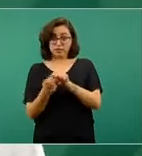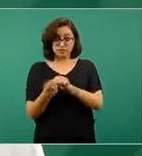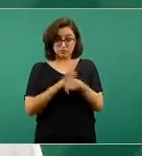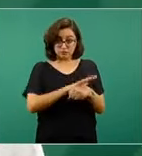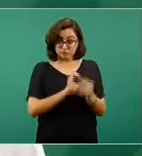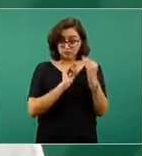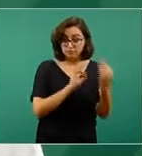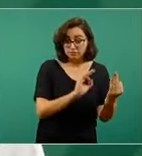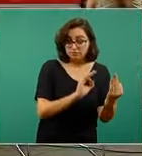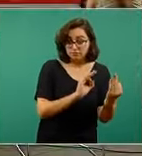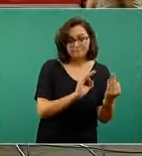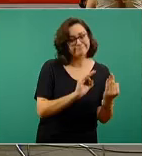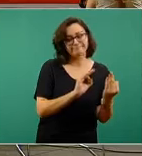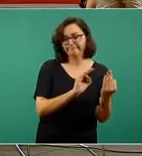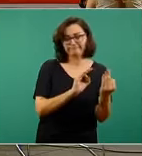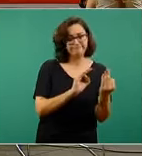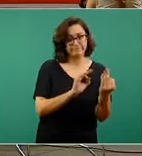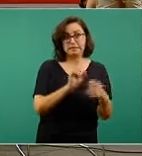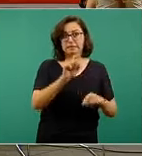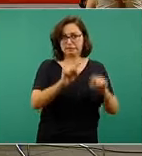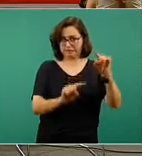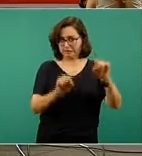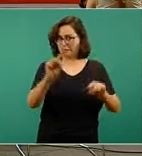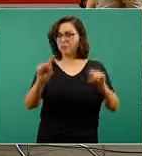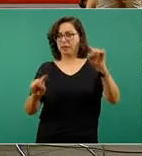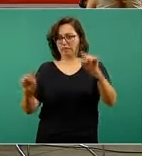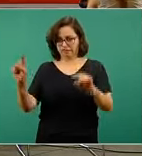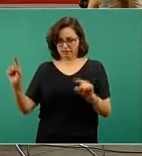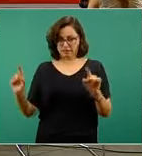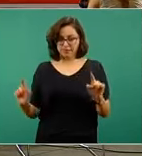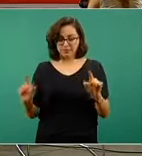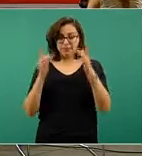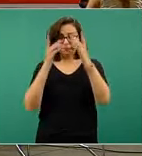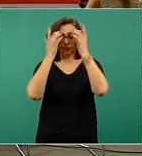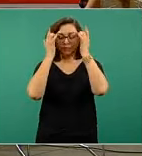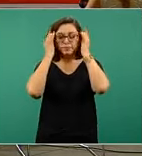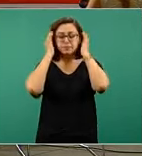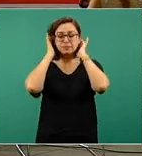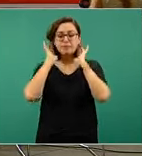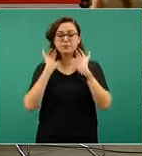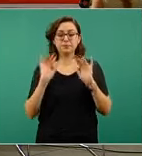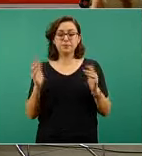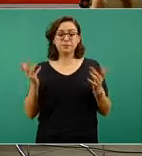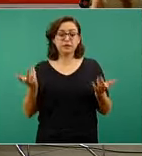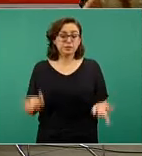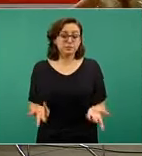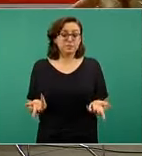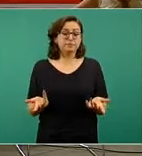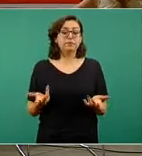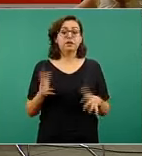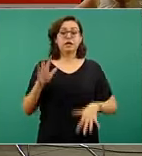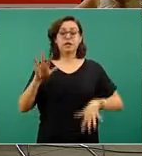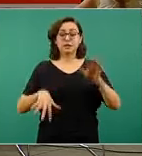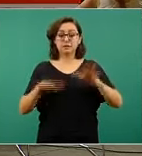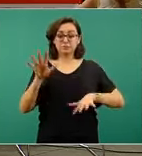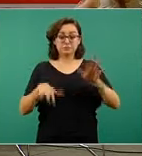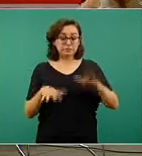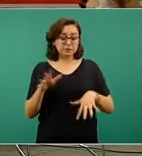de que nuestras colegas médicas y médicos generalmente en la sociedad son más